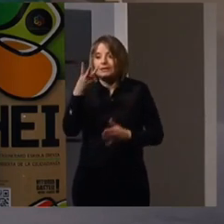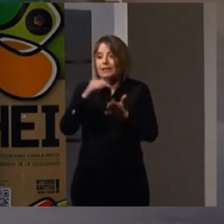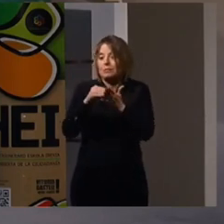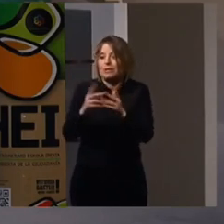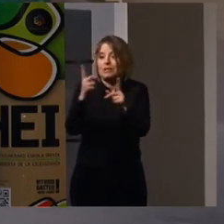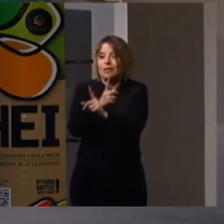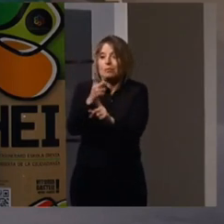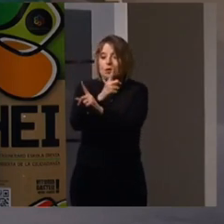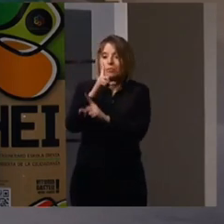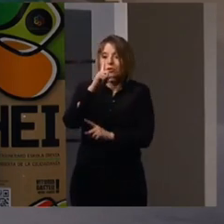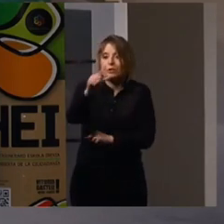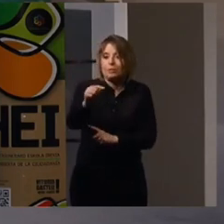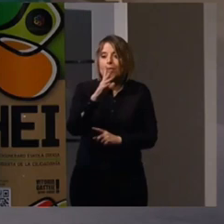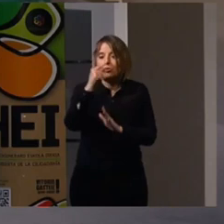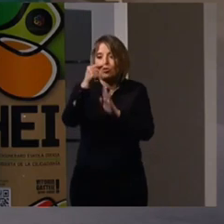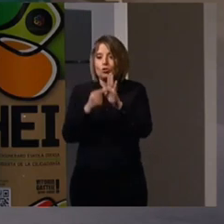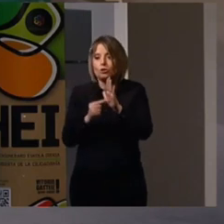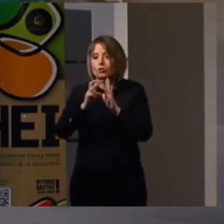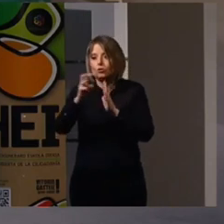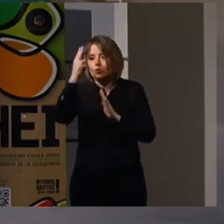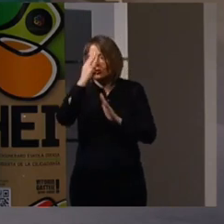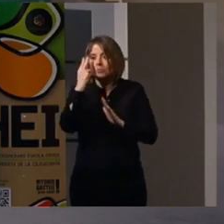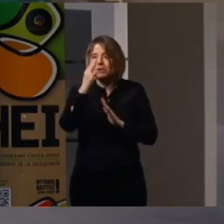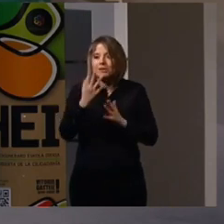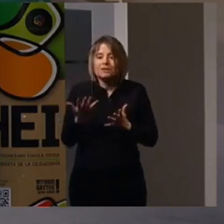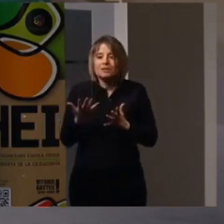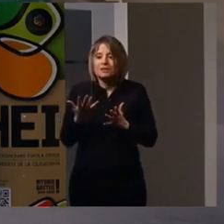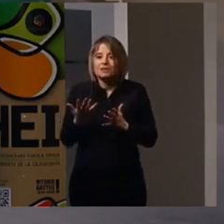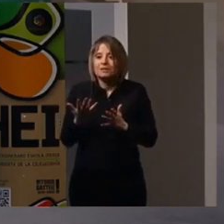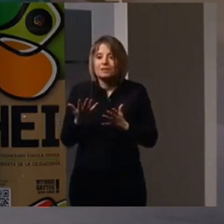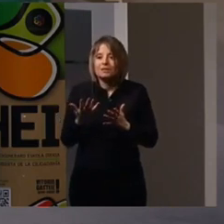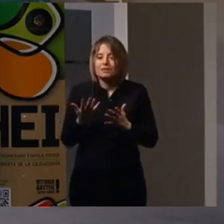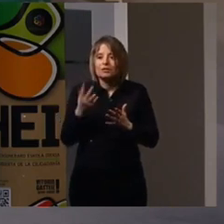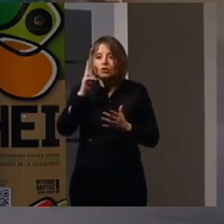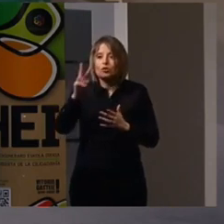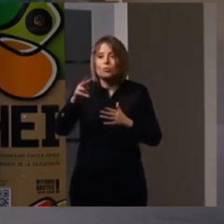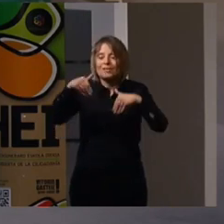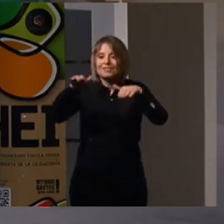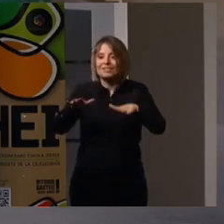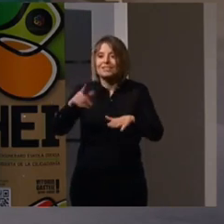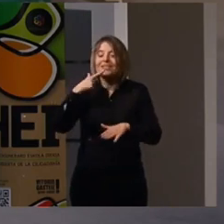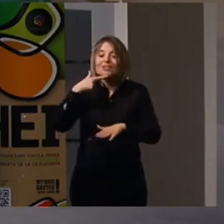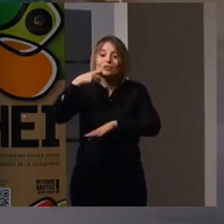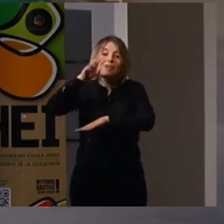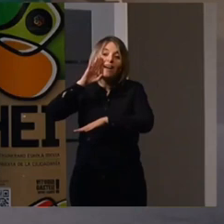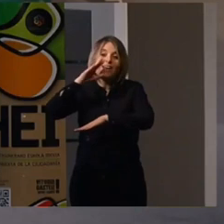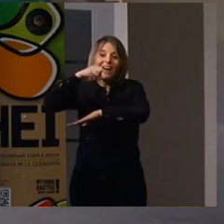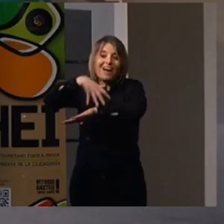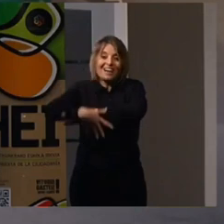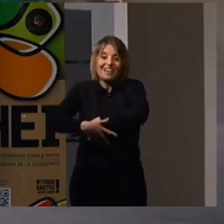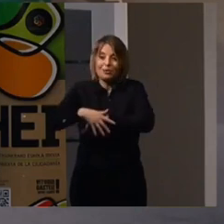3 veces, porque se va, porque le ofrecen mejores condiciones en otro hospital, pues no. Si no te paras, no ves el todo. Es lo del arraigo que